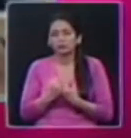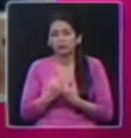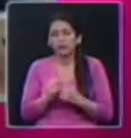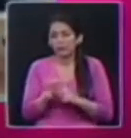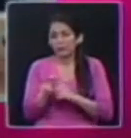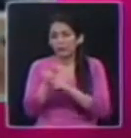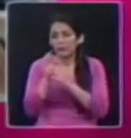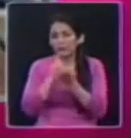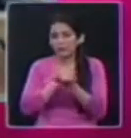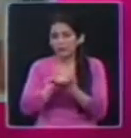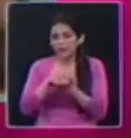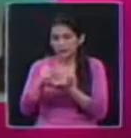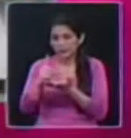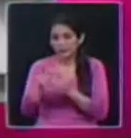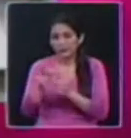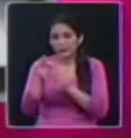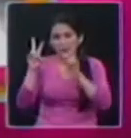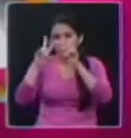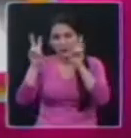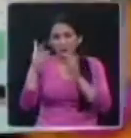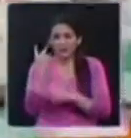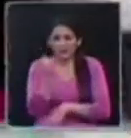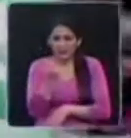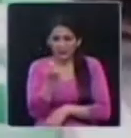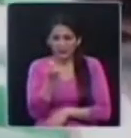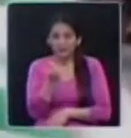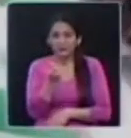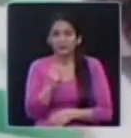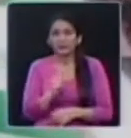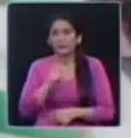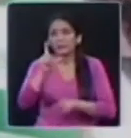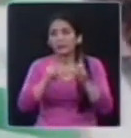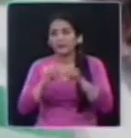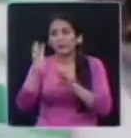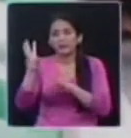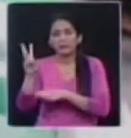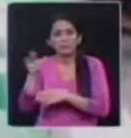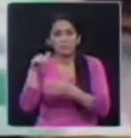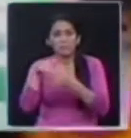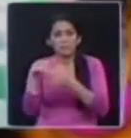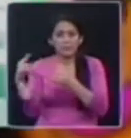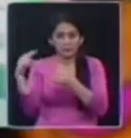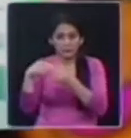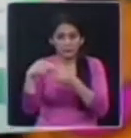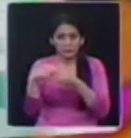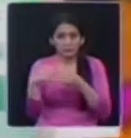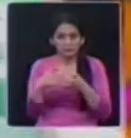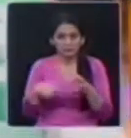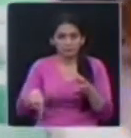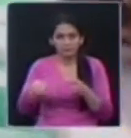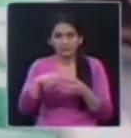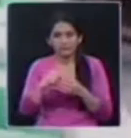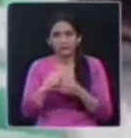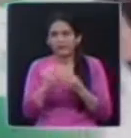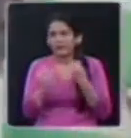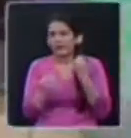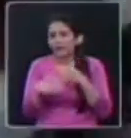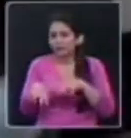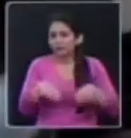este año más de 6.000 personas participando dentro de esta iniciativa. Tenemos actividades importantes